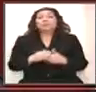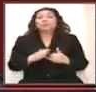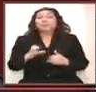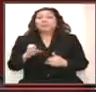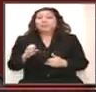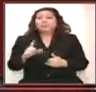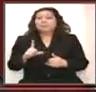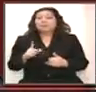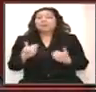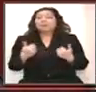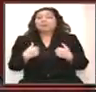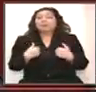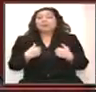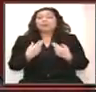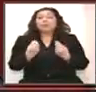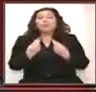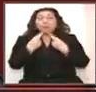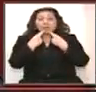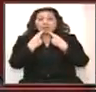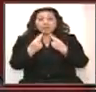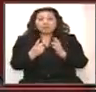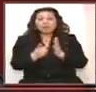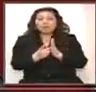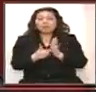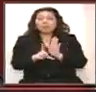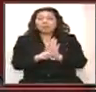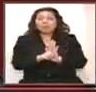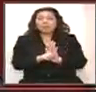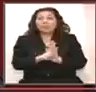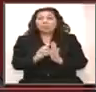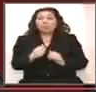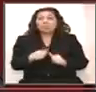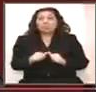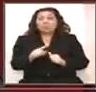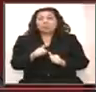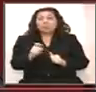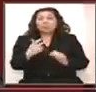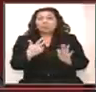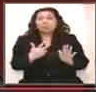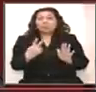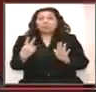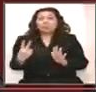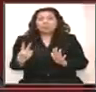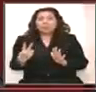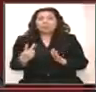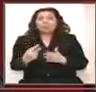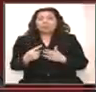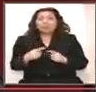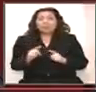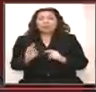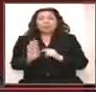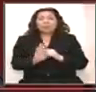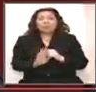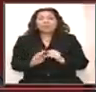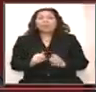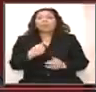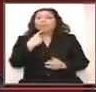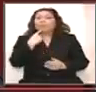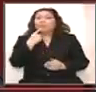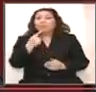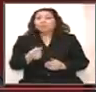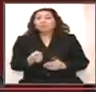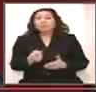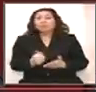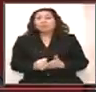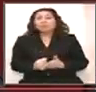civil, ha tenido como respuesta el decreto legislativo número 1187, que permite la protección al denunciante,